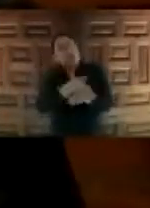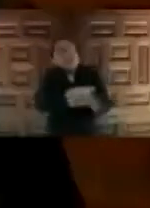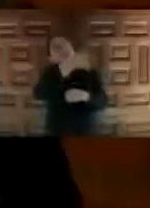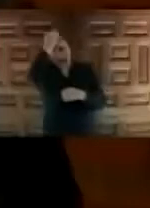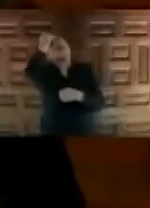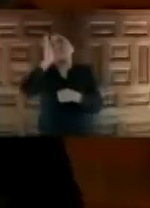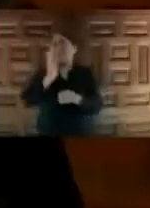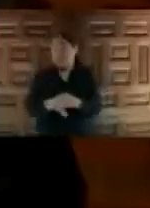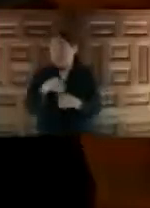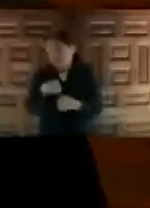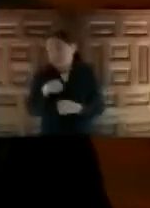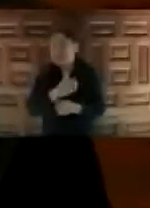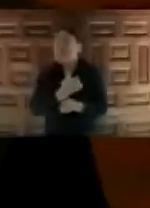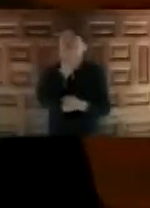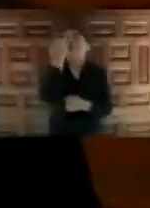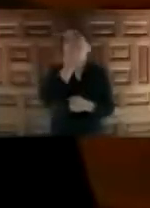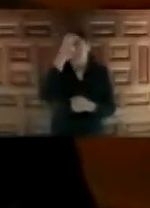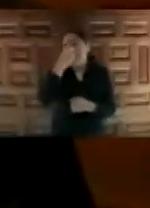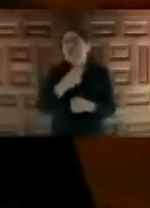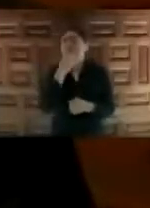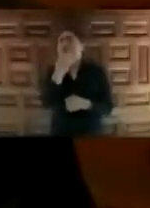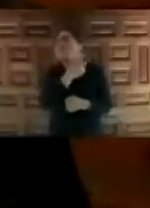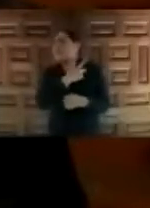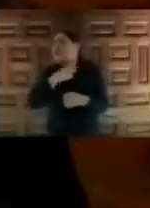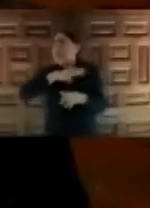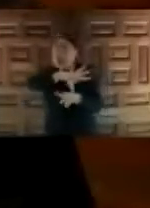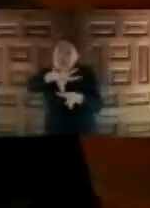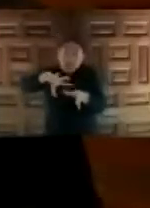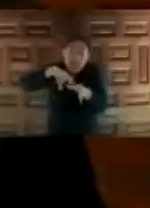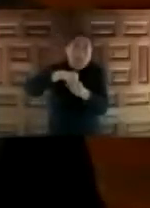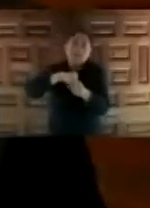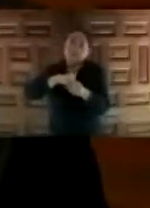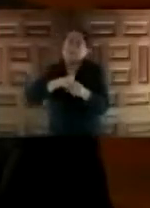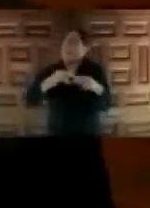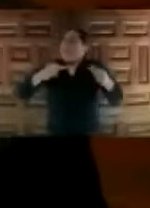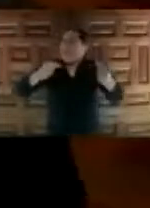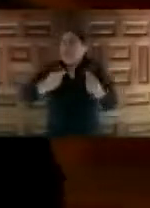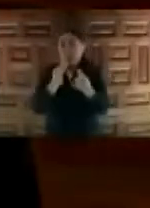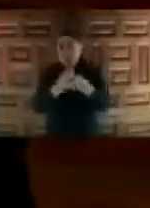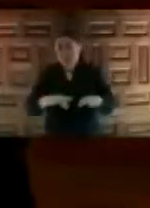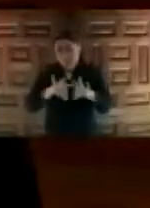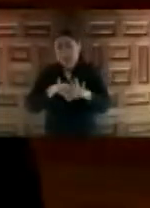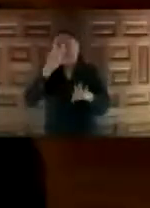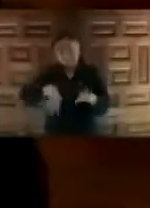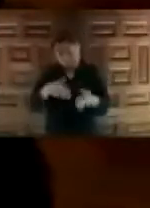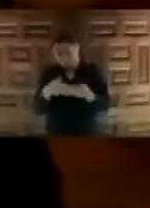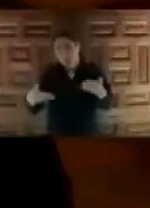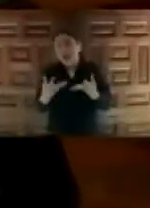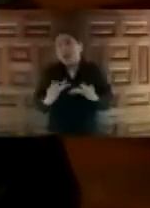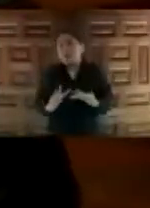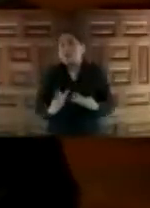escuela mexicana señala la integralidad como una necesidad, un imperativo clave de algo que se ha erosionado en la